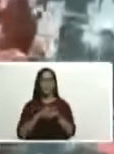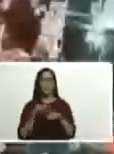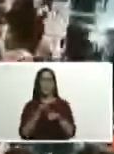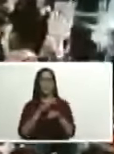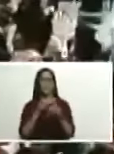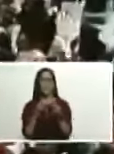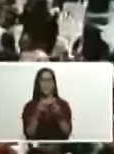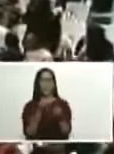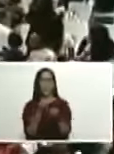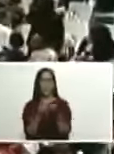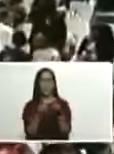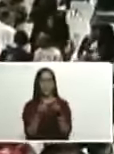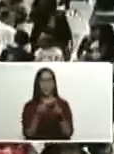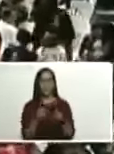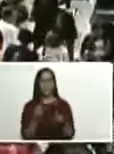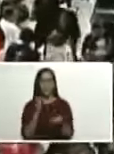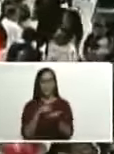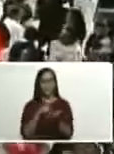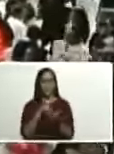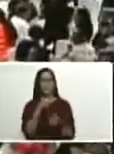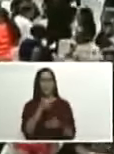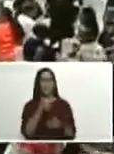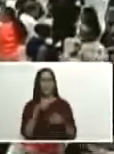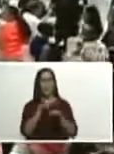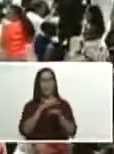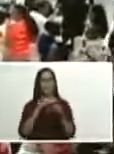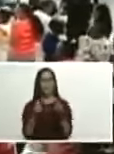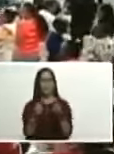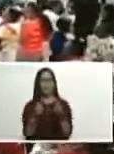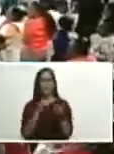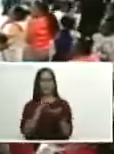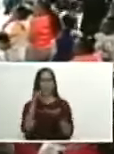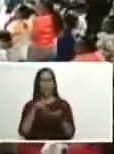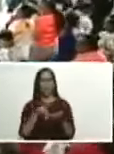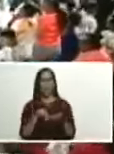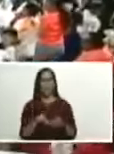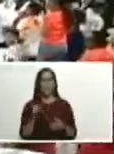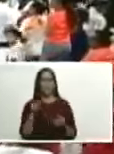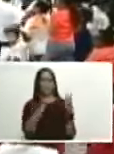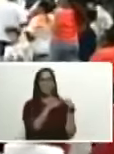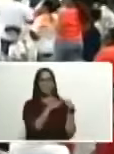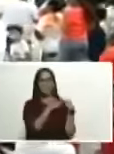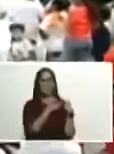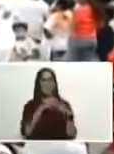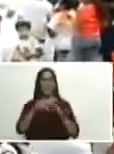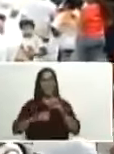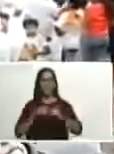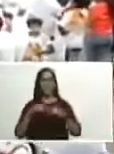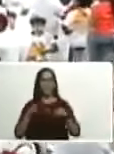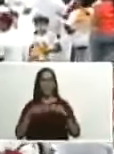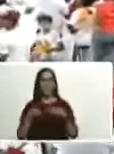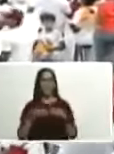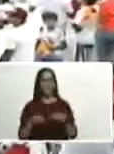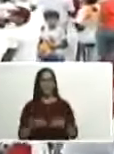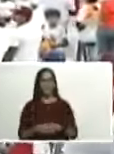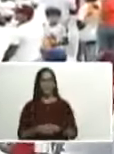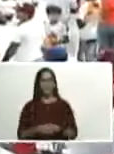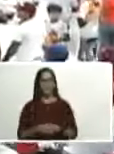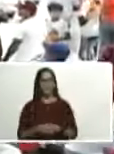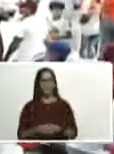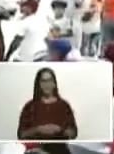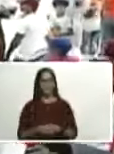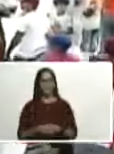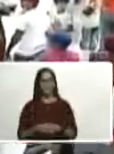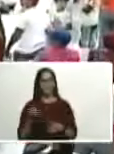presente? Sí, aquí está. Un micrófono a la ministra de Comercio Nacional. Ella es la encargada de las compras públicas.